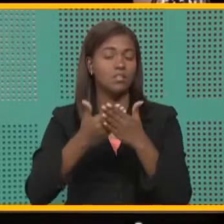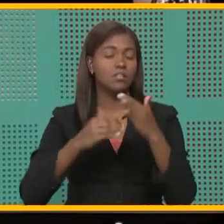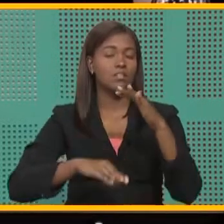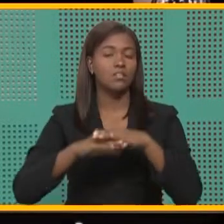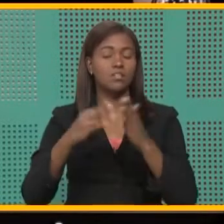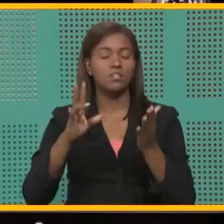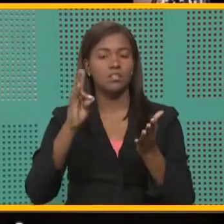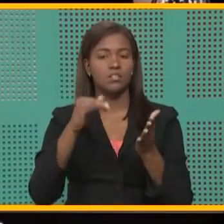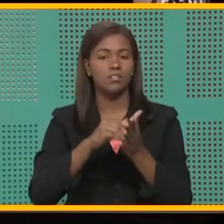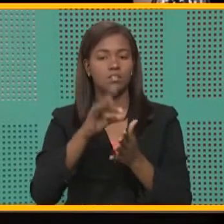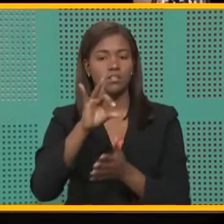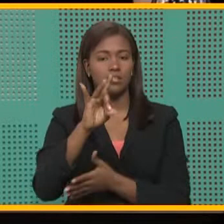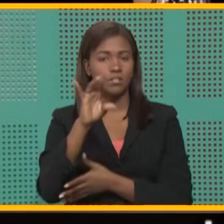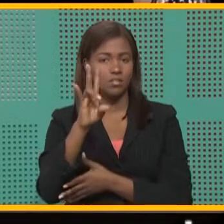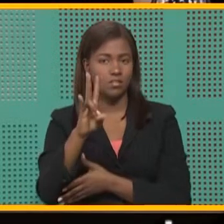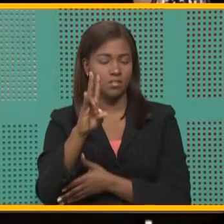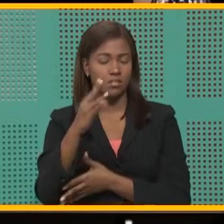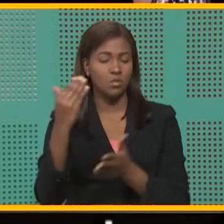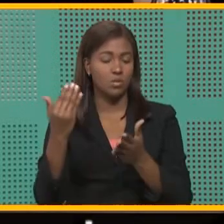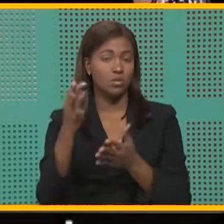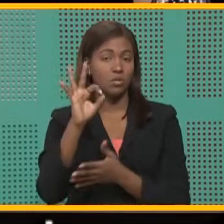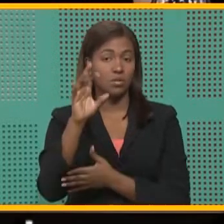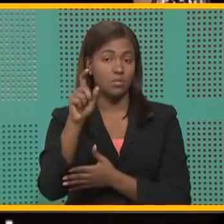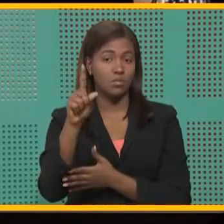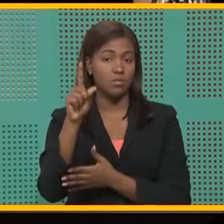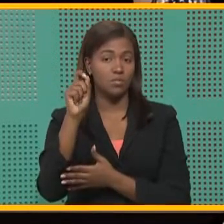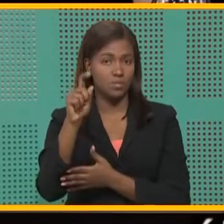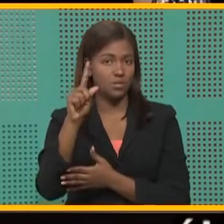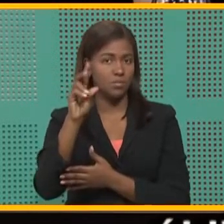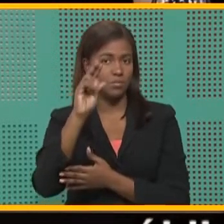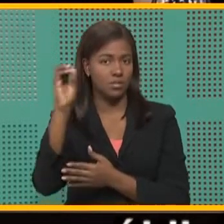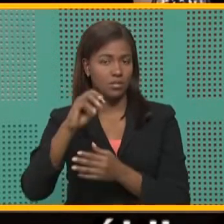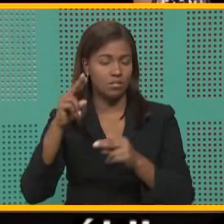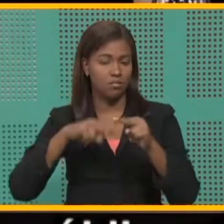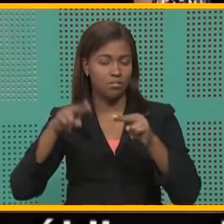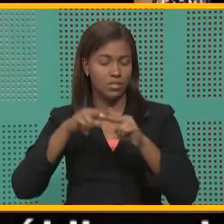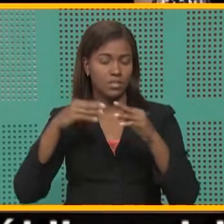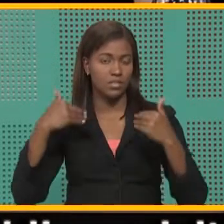a 7.087, un 9.1% de crecimiento.